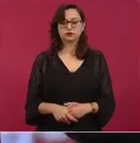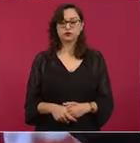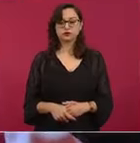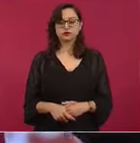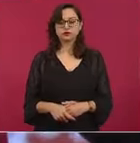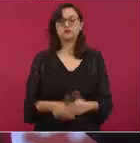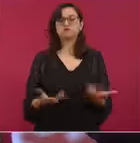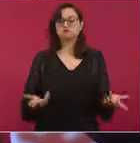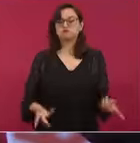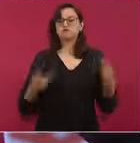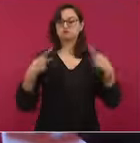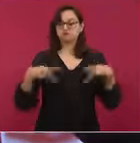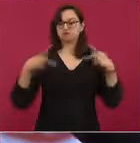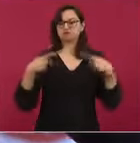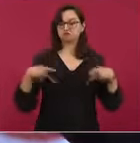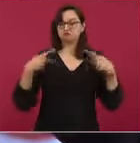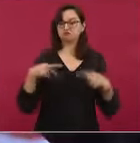carros buenos y